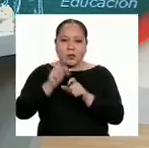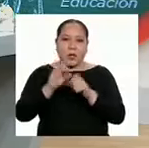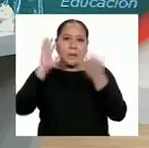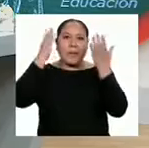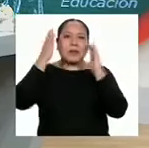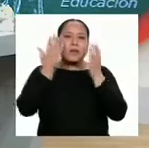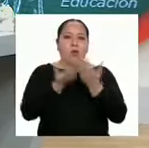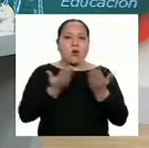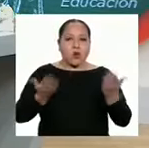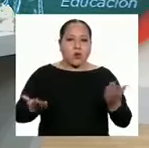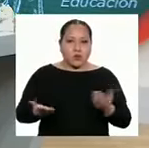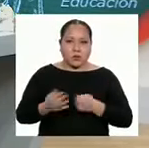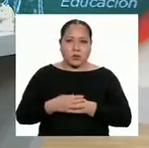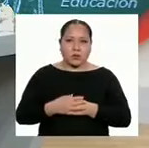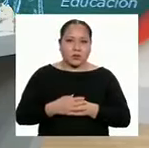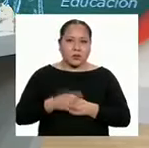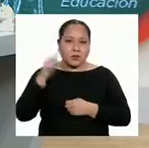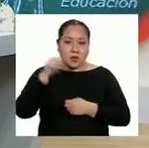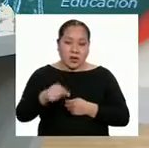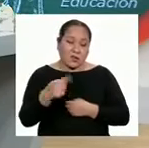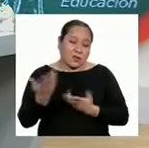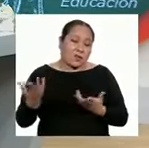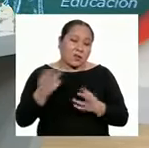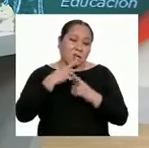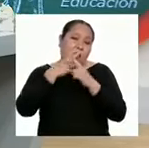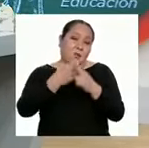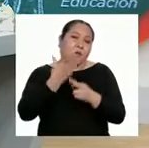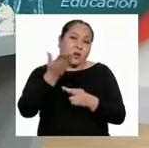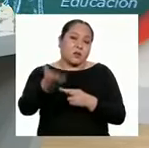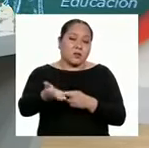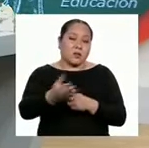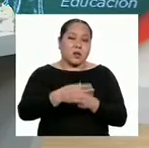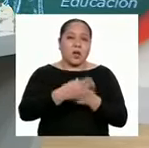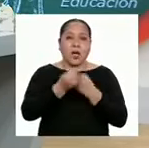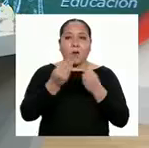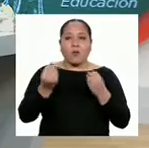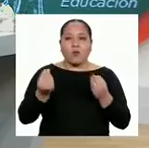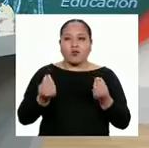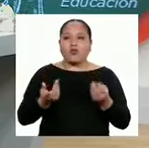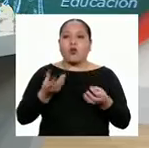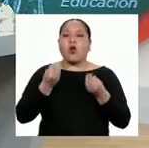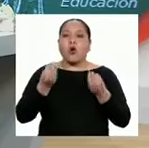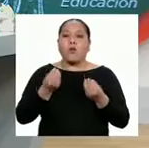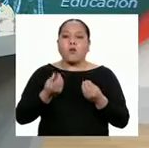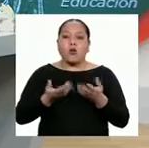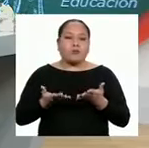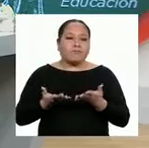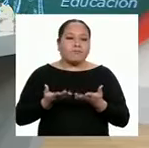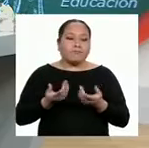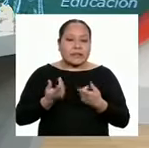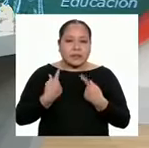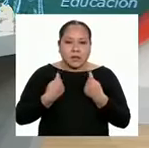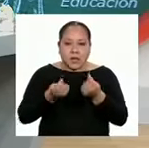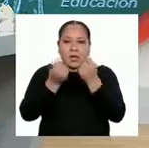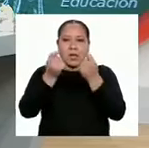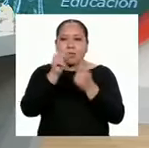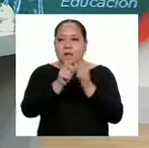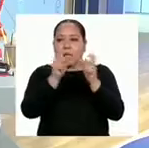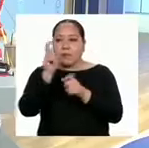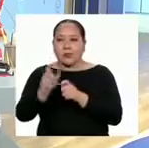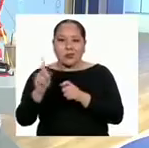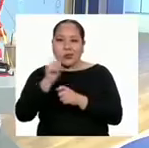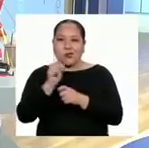como objetos. Y esto trae como consecuencia que muchos de nuestros tratos no sean